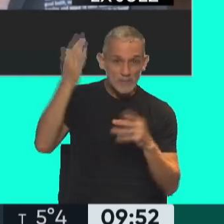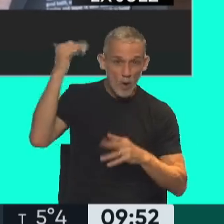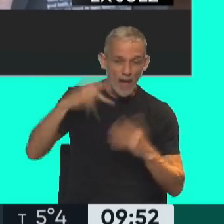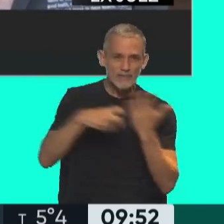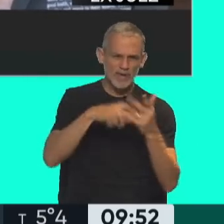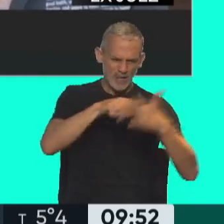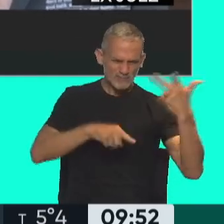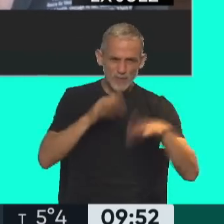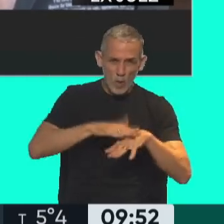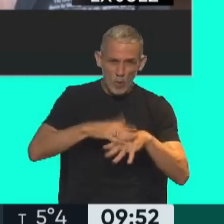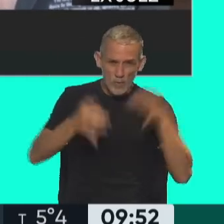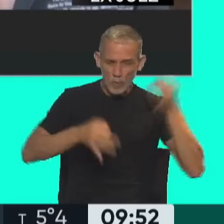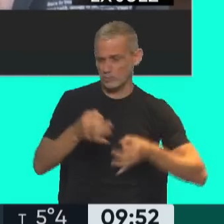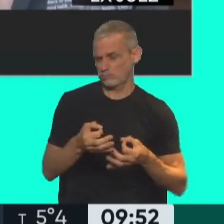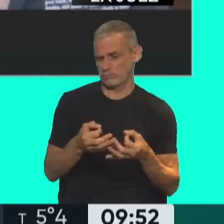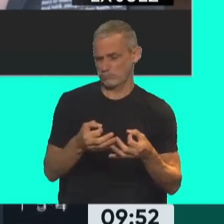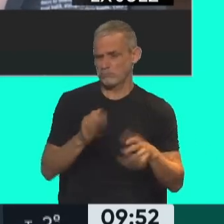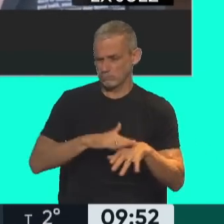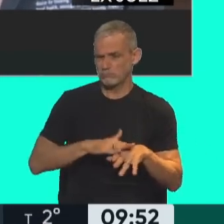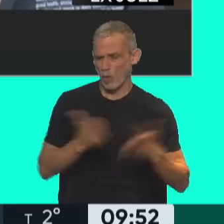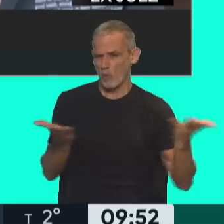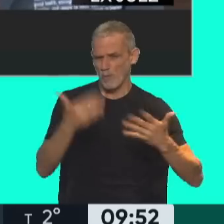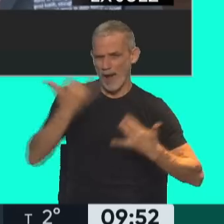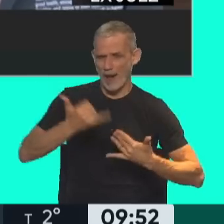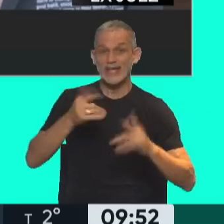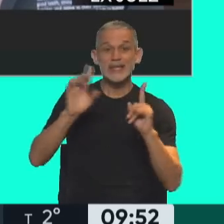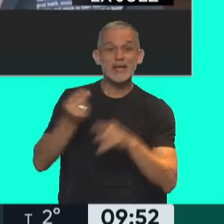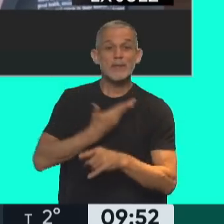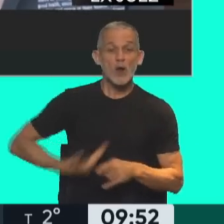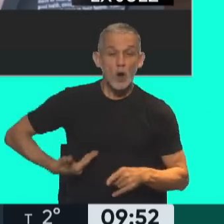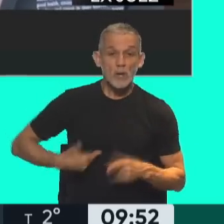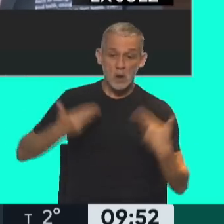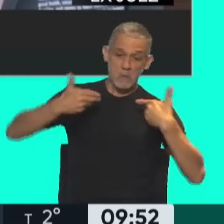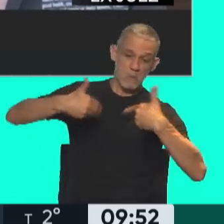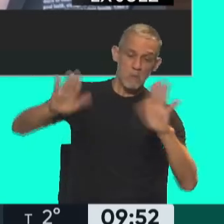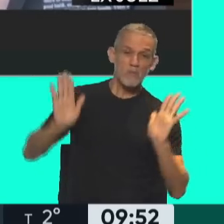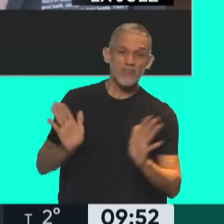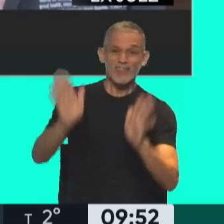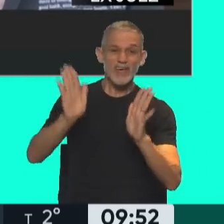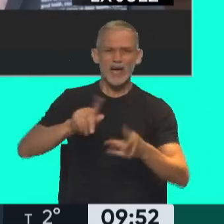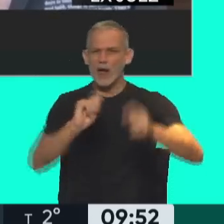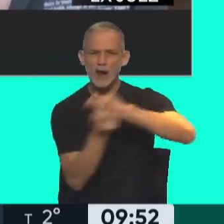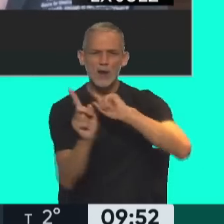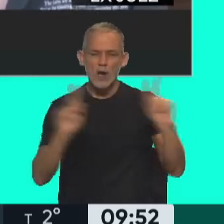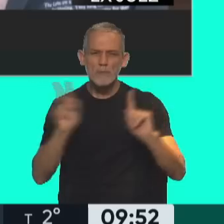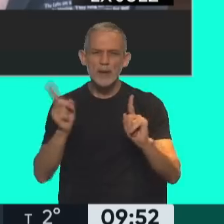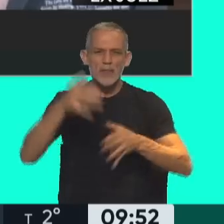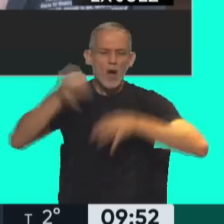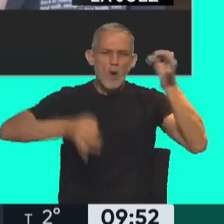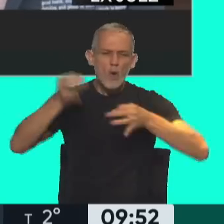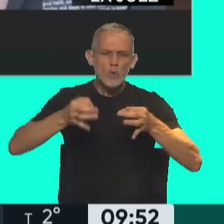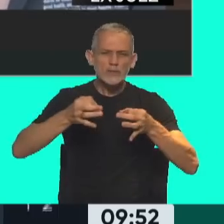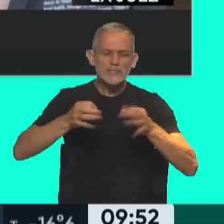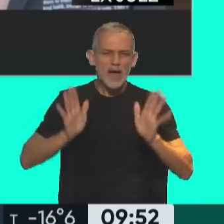poder judicial es enorme en todo esto como también del gobierno en no haber instrumentado lo necesario para que hoy no tengamos que estar